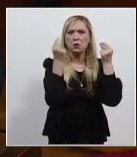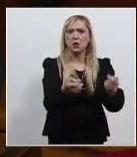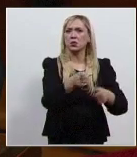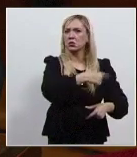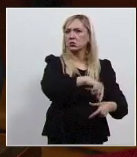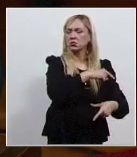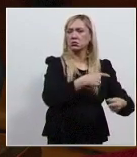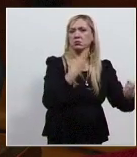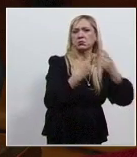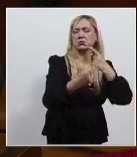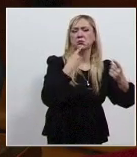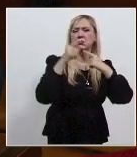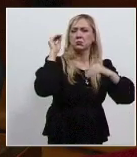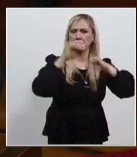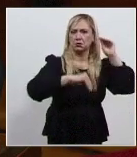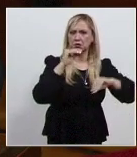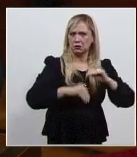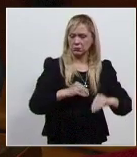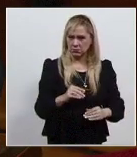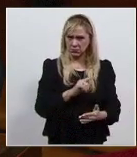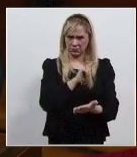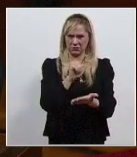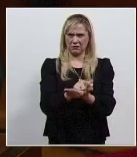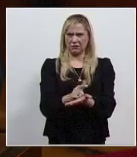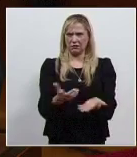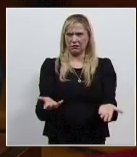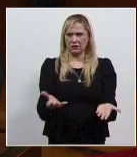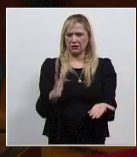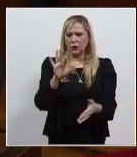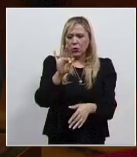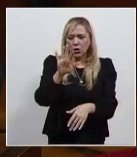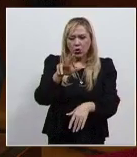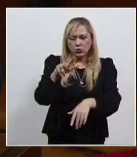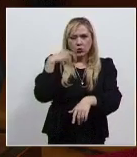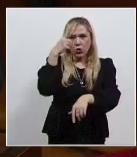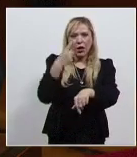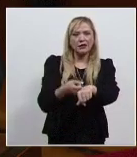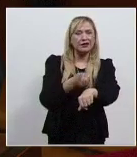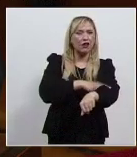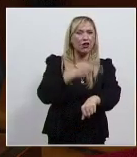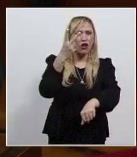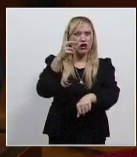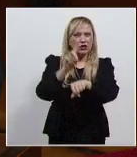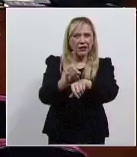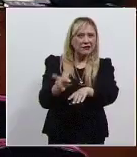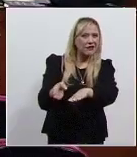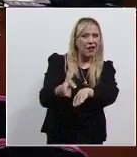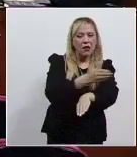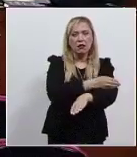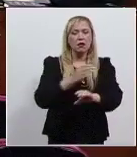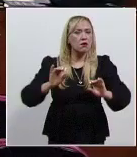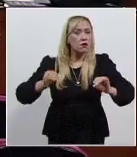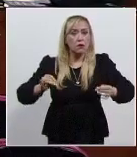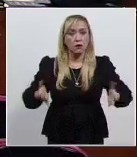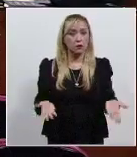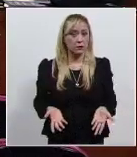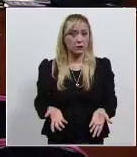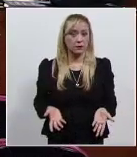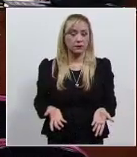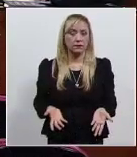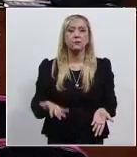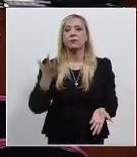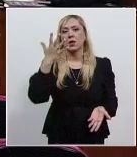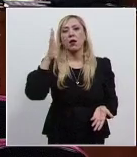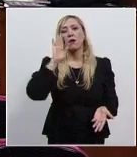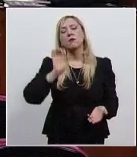la distribución del dictamen mediando al menos 48 horas a la sesión en que se vayan a discutir. 5 ministros estuvieron de